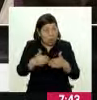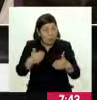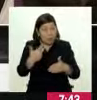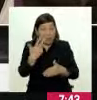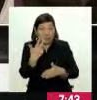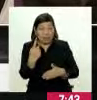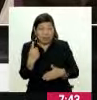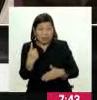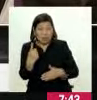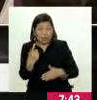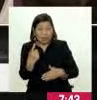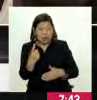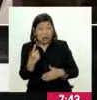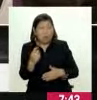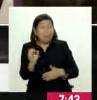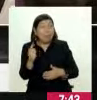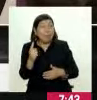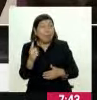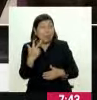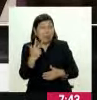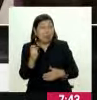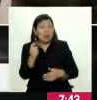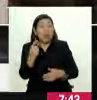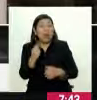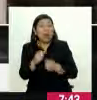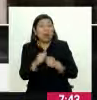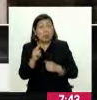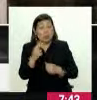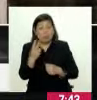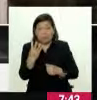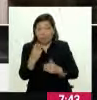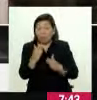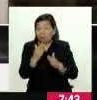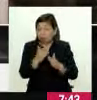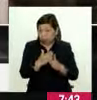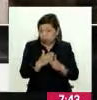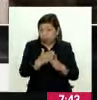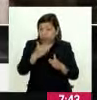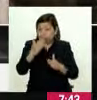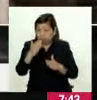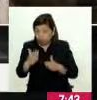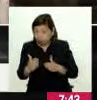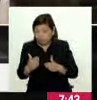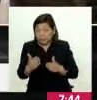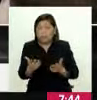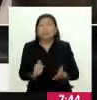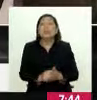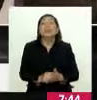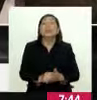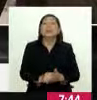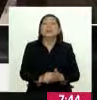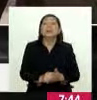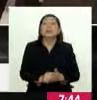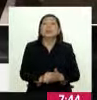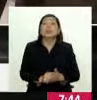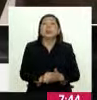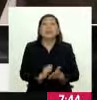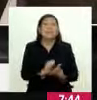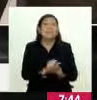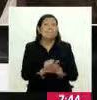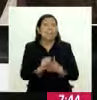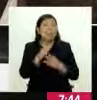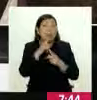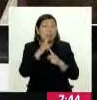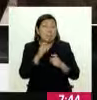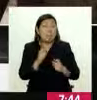31 de diciembre, perdón, de enero del 2024, y durante la segunda legislatura de el mes de